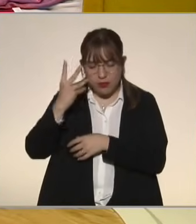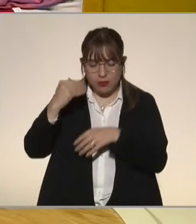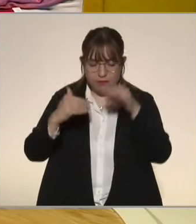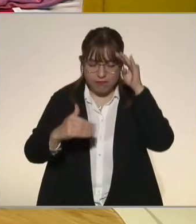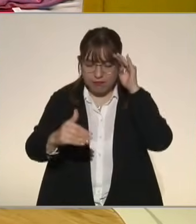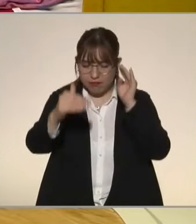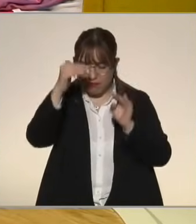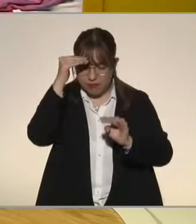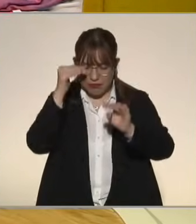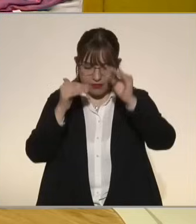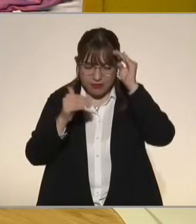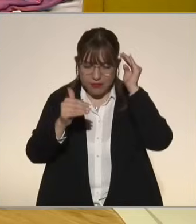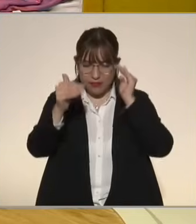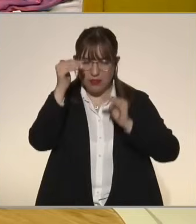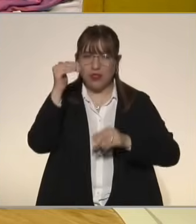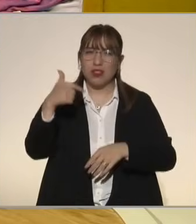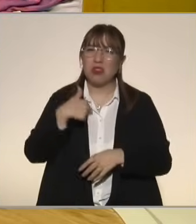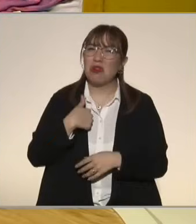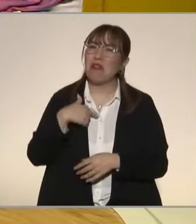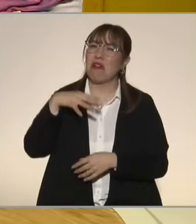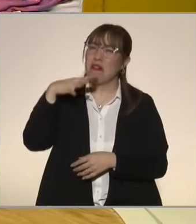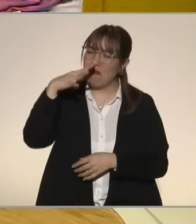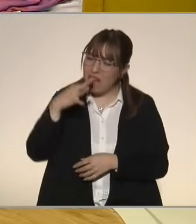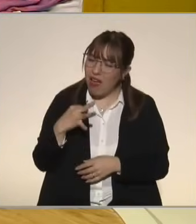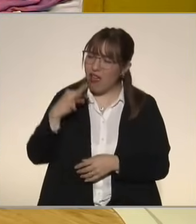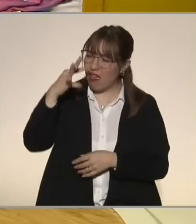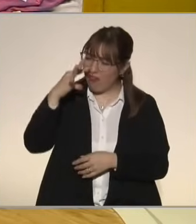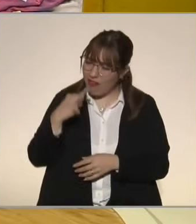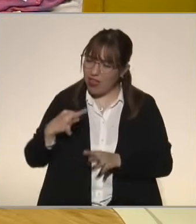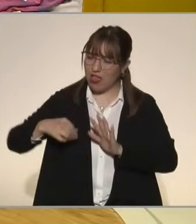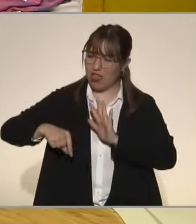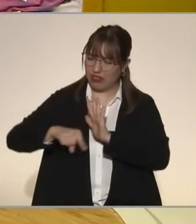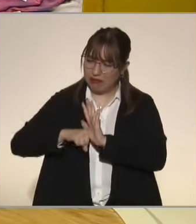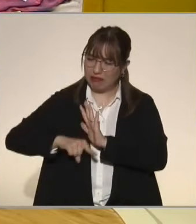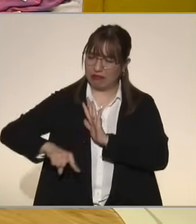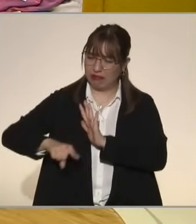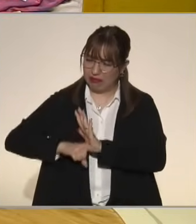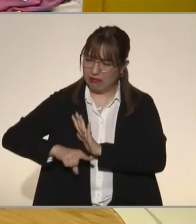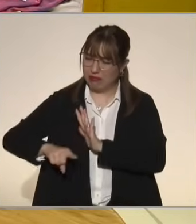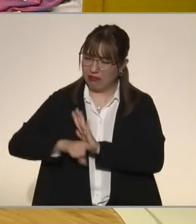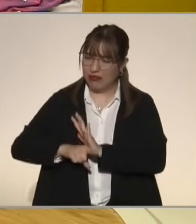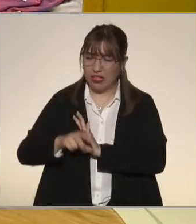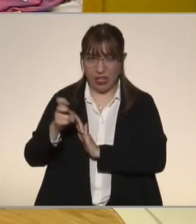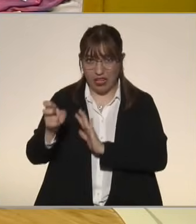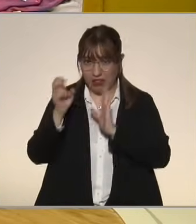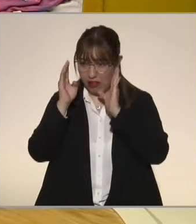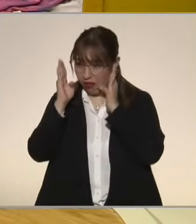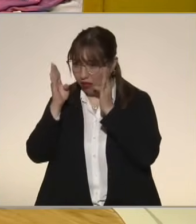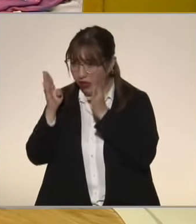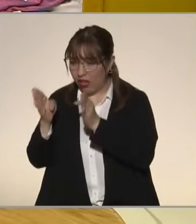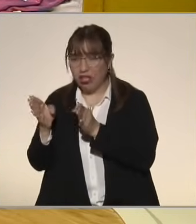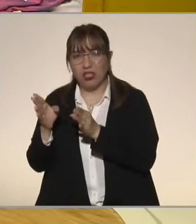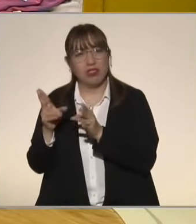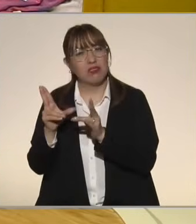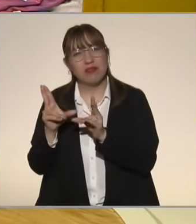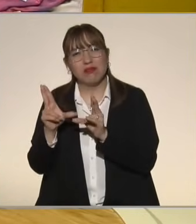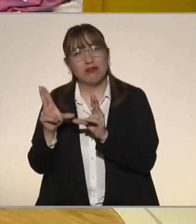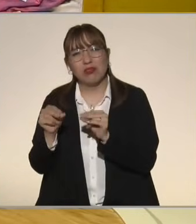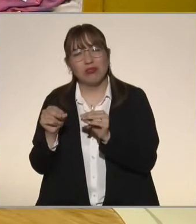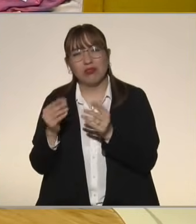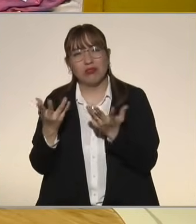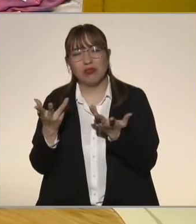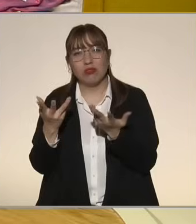vas a estar pendiente de lo que no lograste y sentirte mal por ese no lograr. Y estamos dándole esa